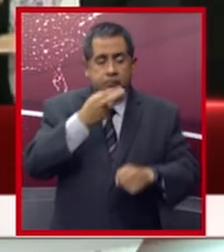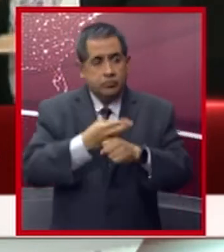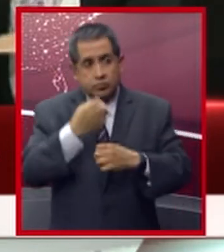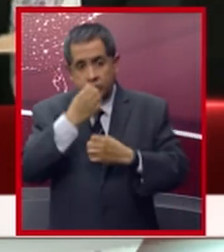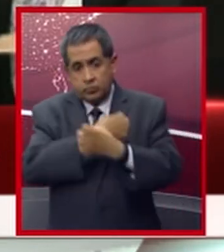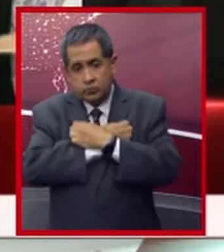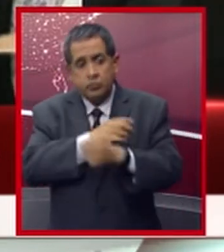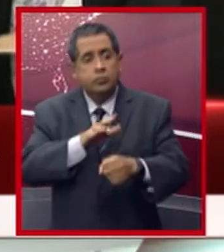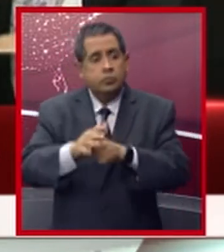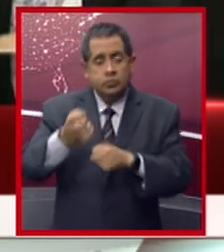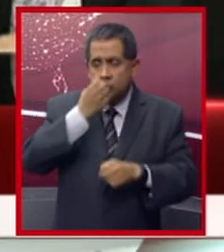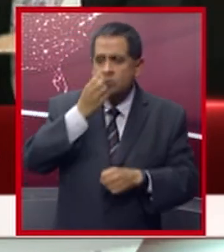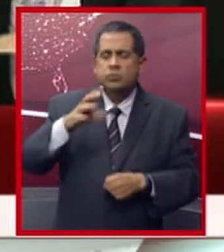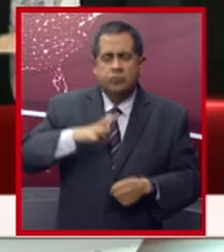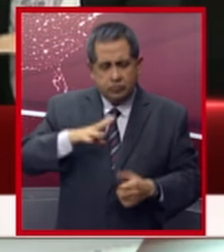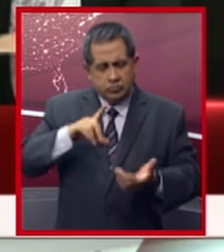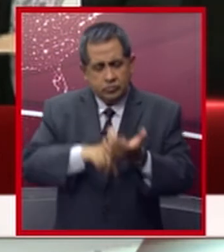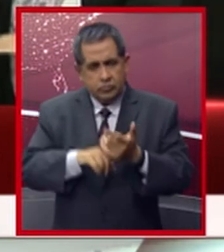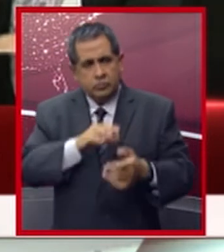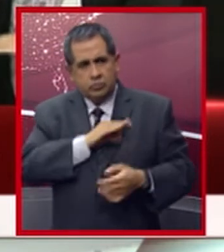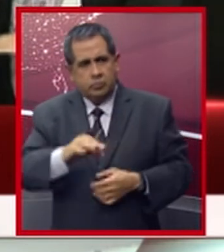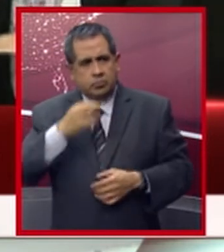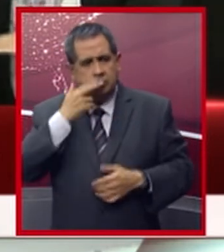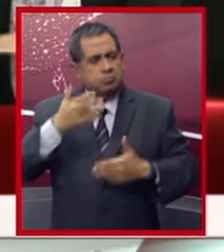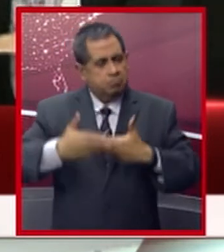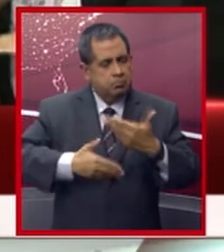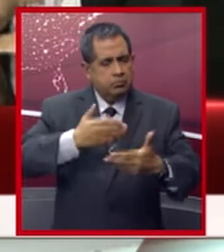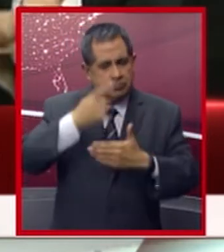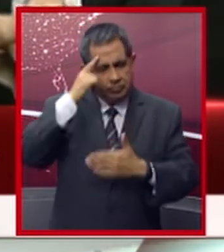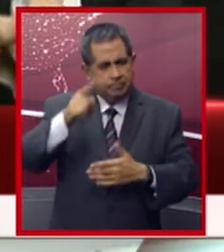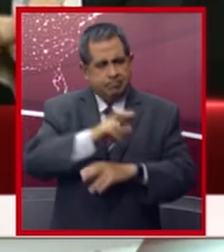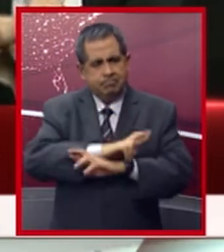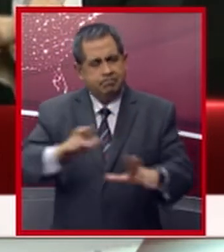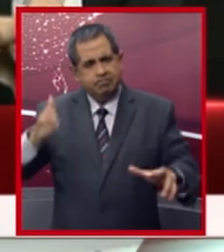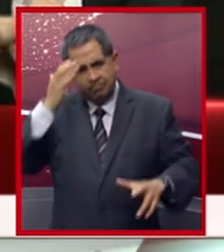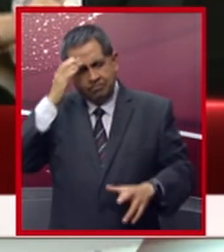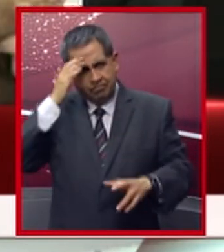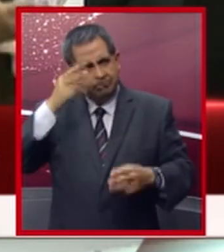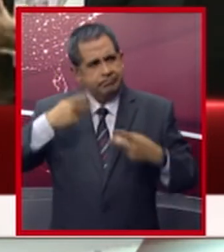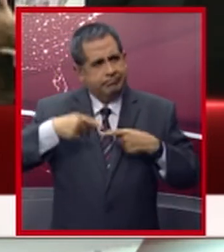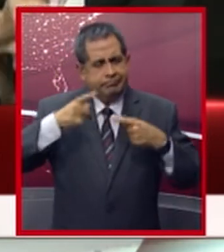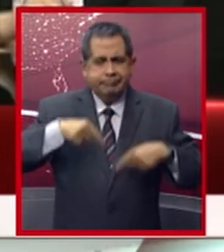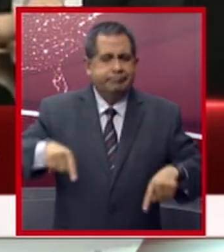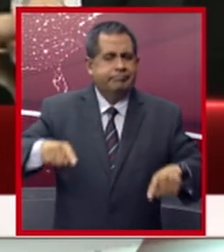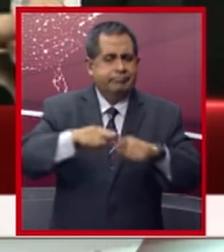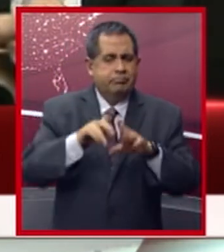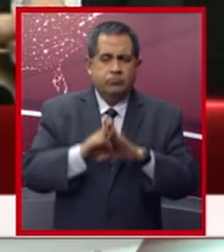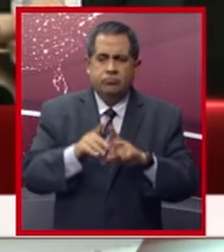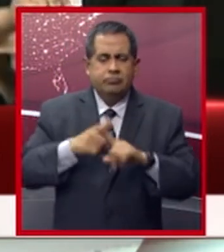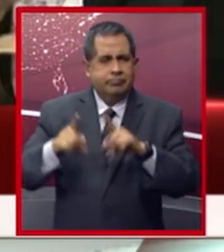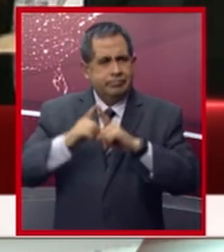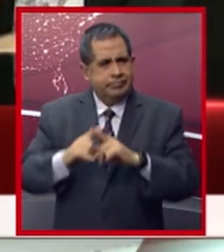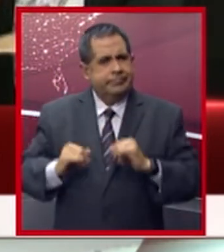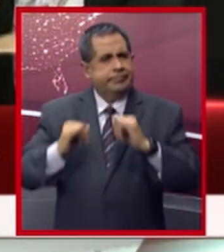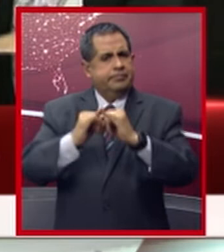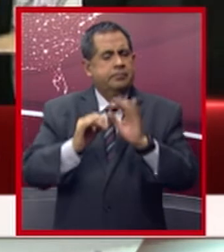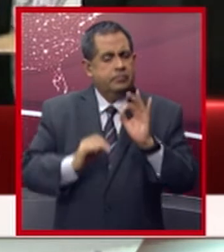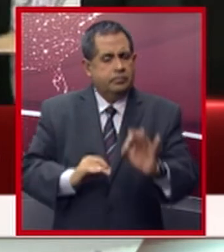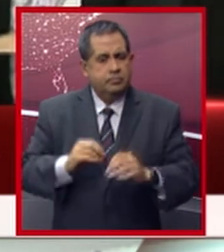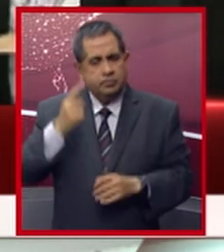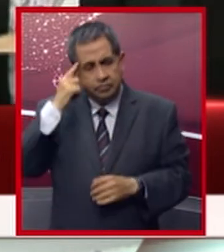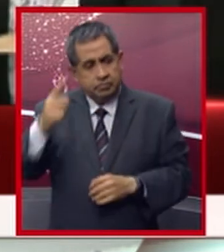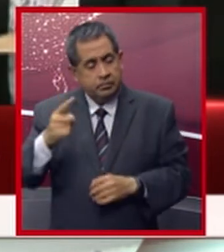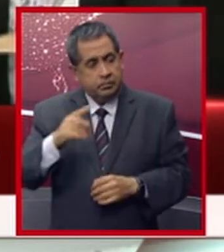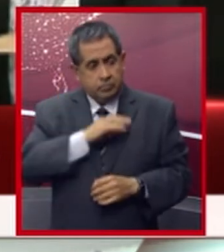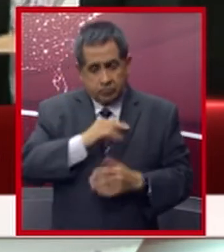qué escuelas cuentan con las mejores garantías de reconocimiento público e institucional para